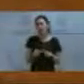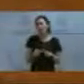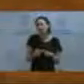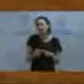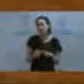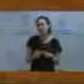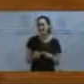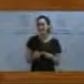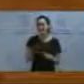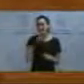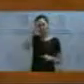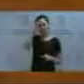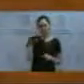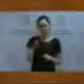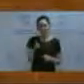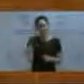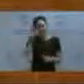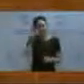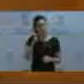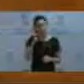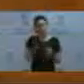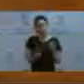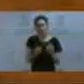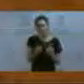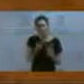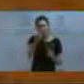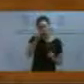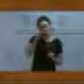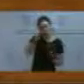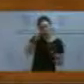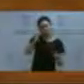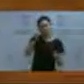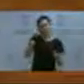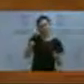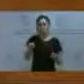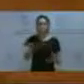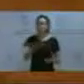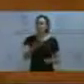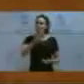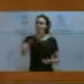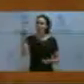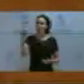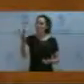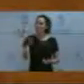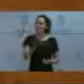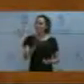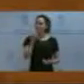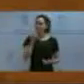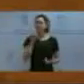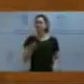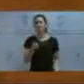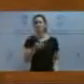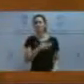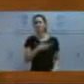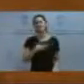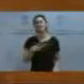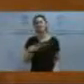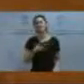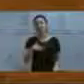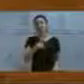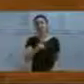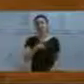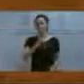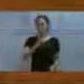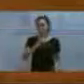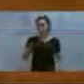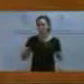cosas, algunas muy poco interesantes, otras bastante interesantes. Yo quiero decir hoy, en nombre del